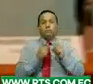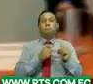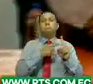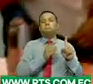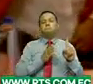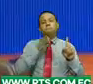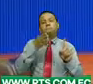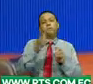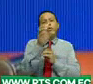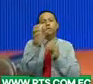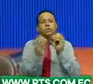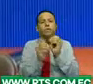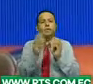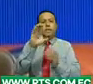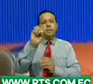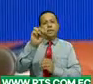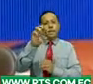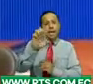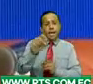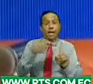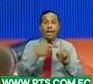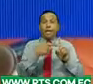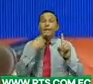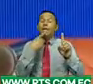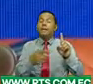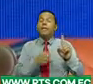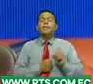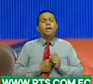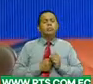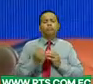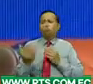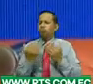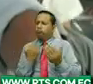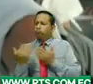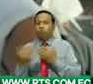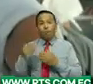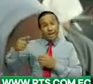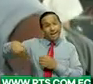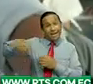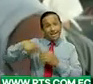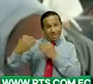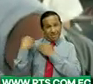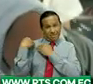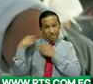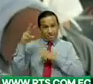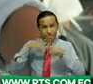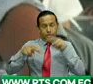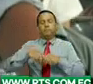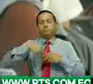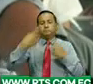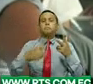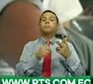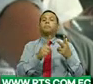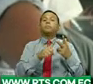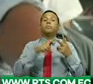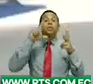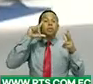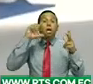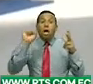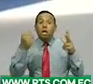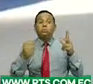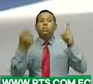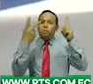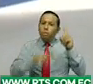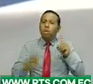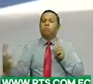instalaciones del CNE para conversar con los delegados del organismo internacional. Más tarde, el candidato Guillermo Lasso de Creo también se reunió con los